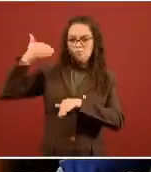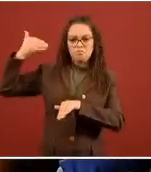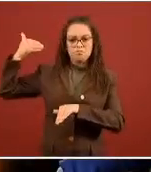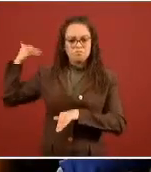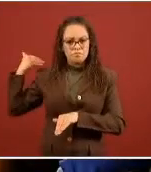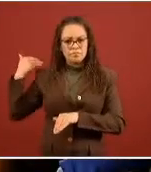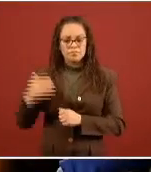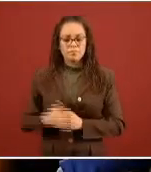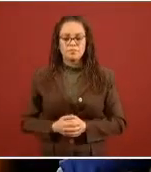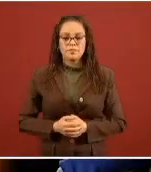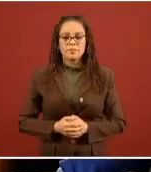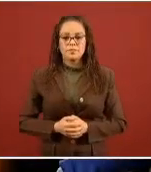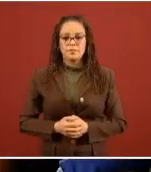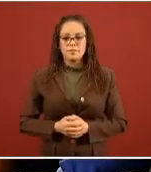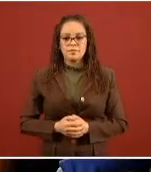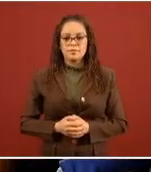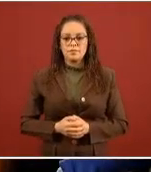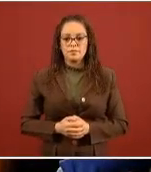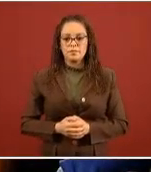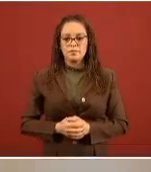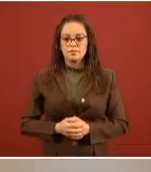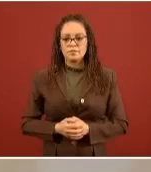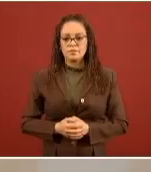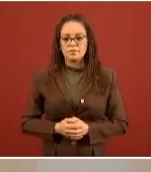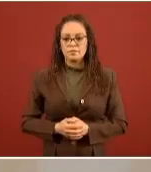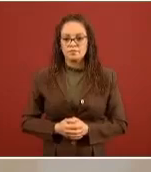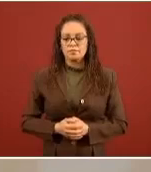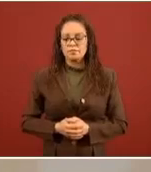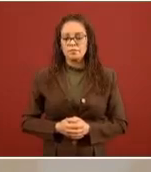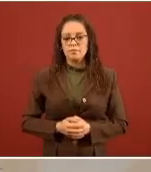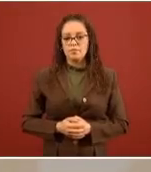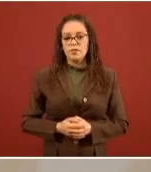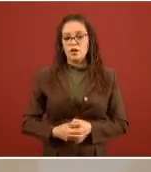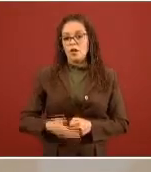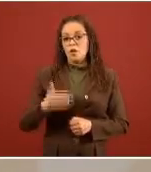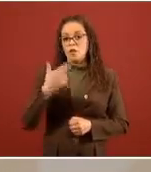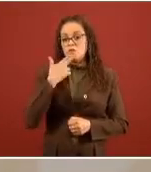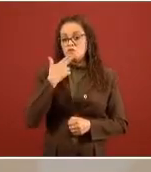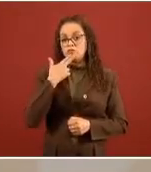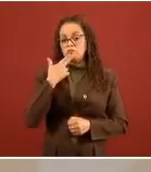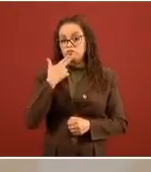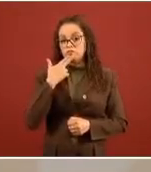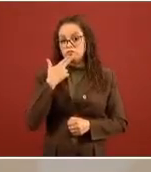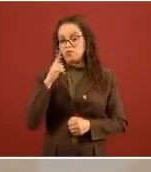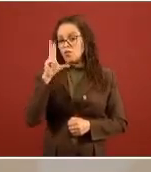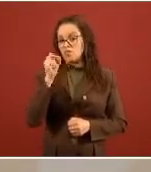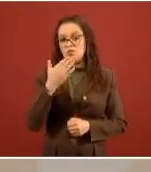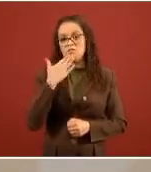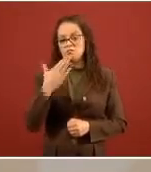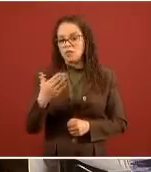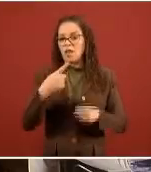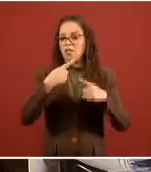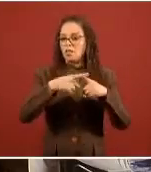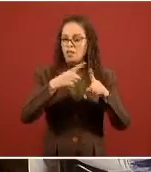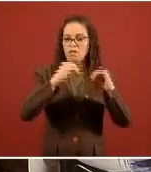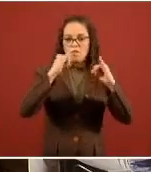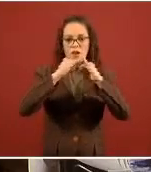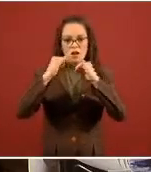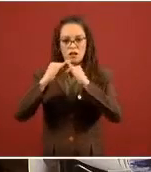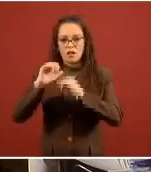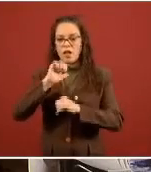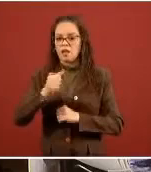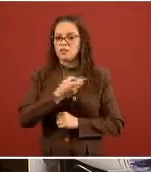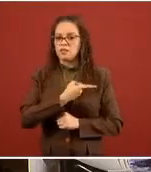tuvimos un uso inapropiado en distintas unidades de salud de todas las instituciones, un